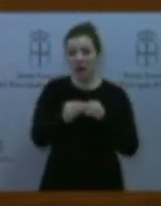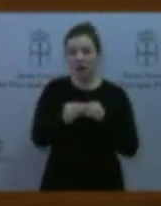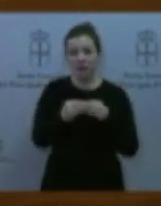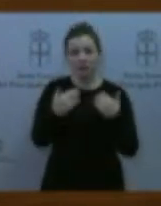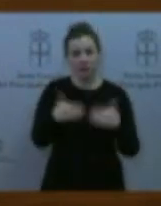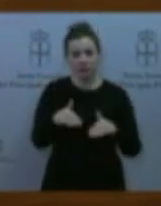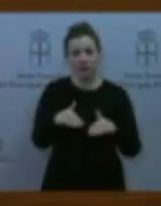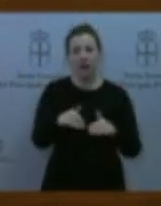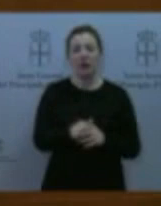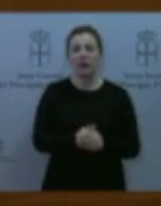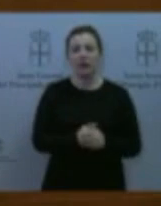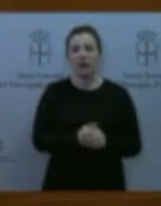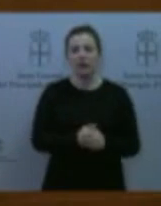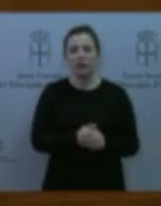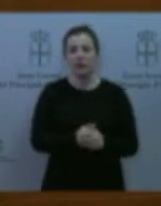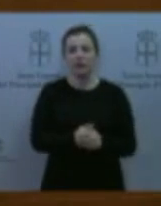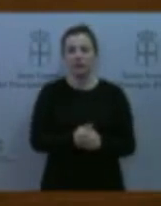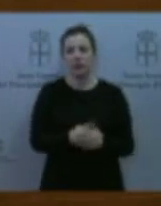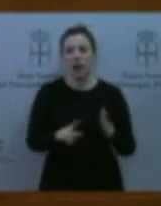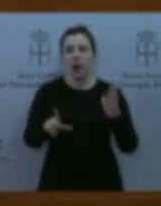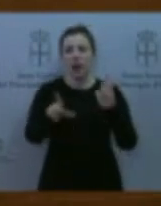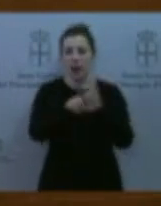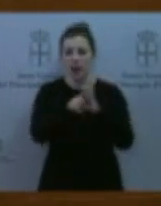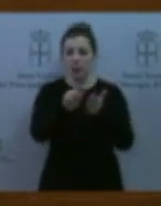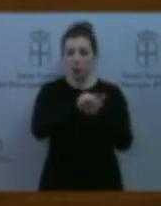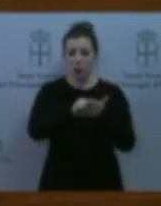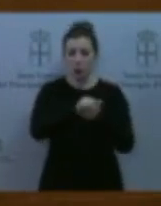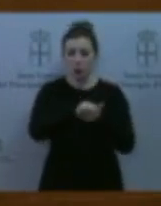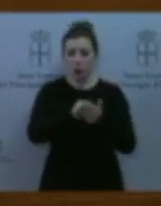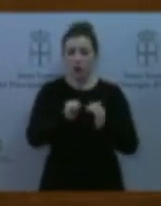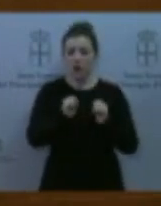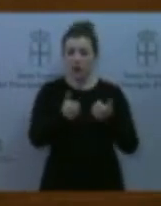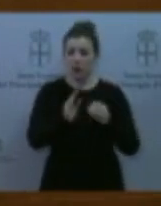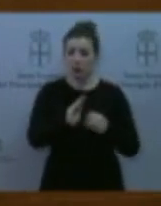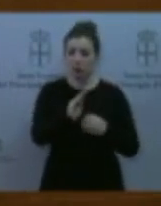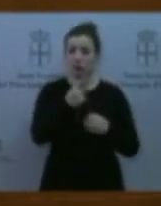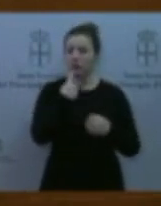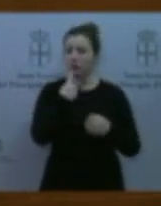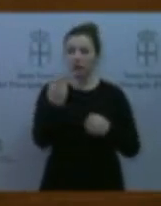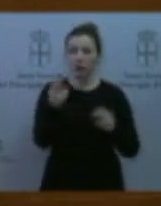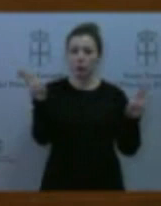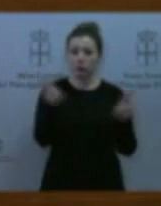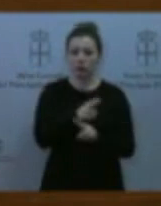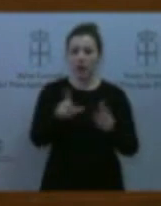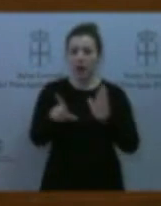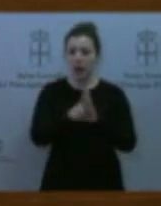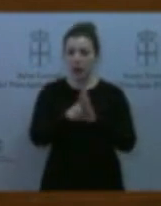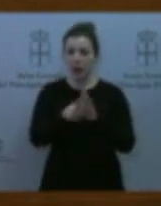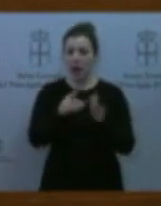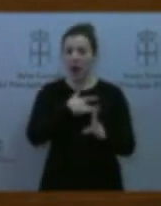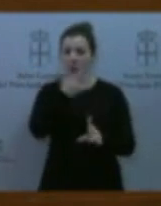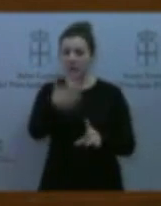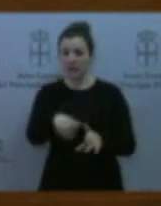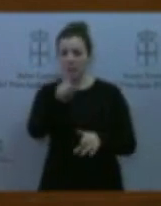La ley en su borrador inicial contempla la derogación de la Ley de Amnistía de 1977, precisamente